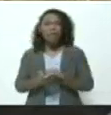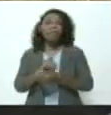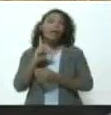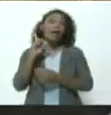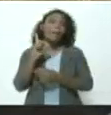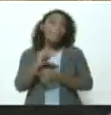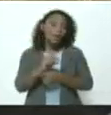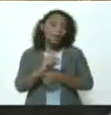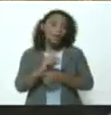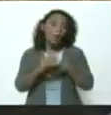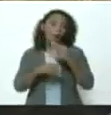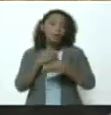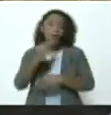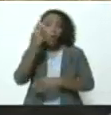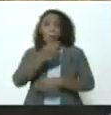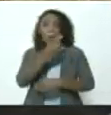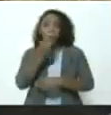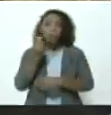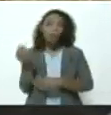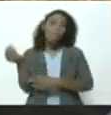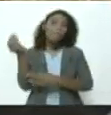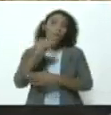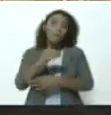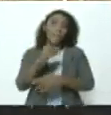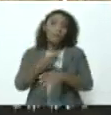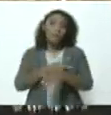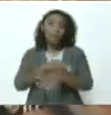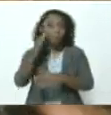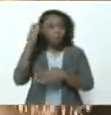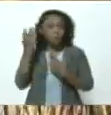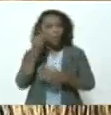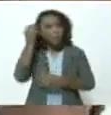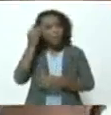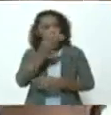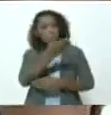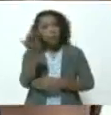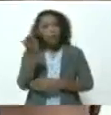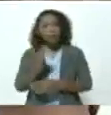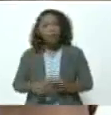nos hacía comprometernos mucho más. No sé qué piensan ustedes.